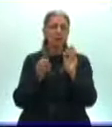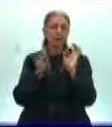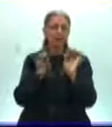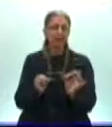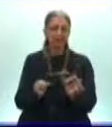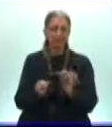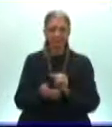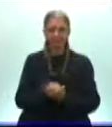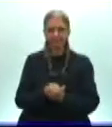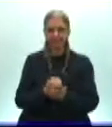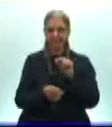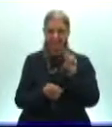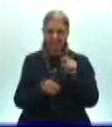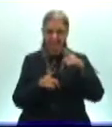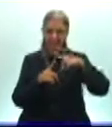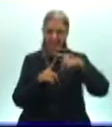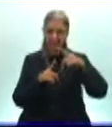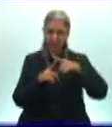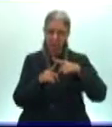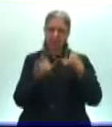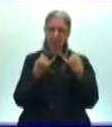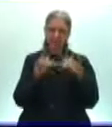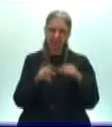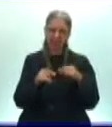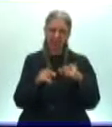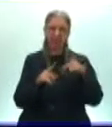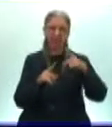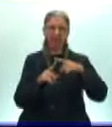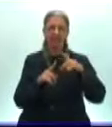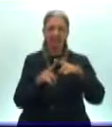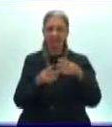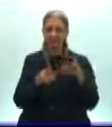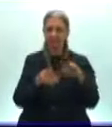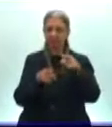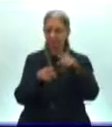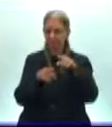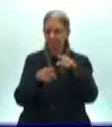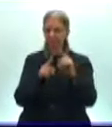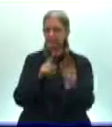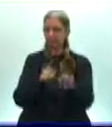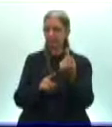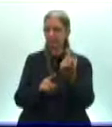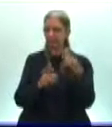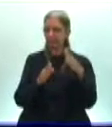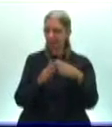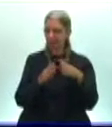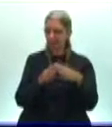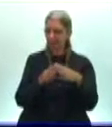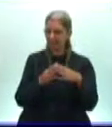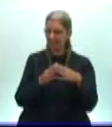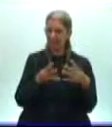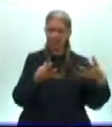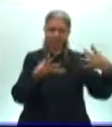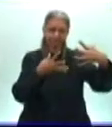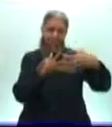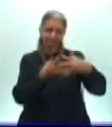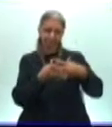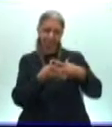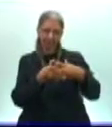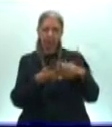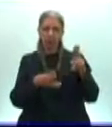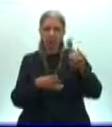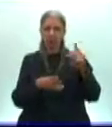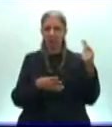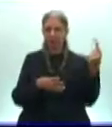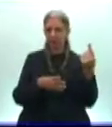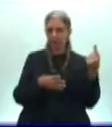reales. Y este es un ejercicio que nos permite integrar contenidos de la primera unidad con los que están recibiendo en